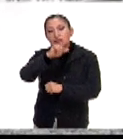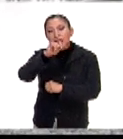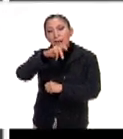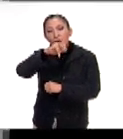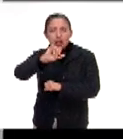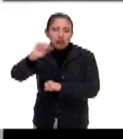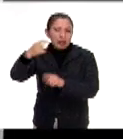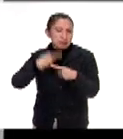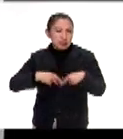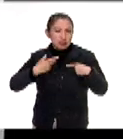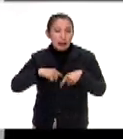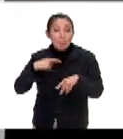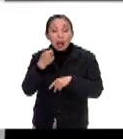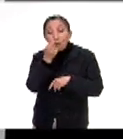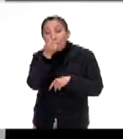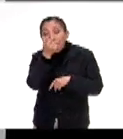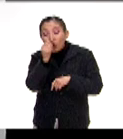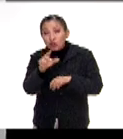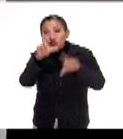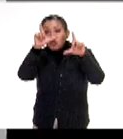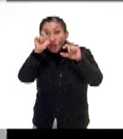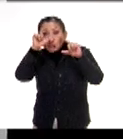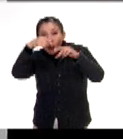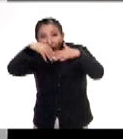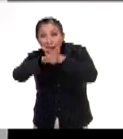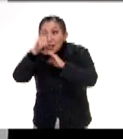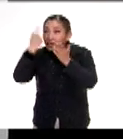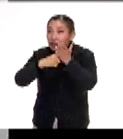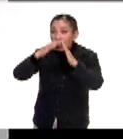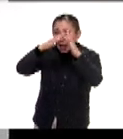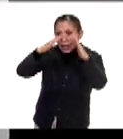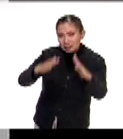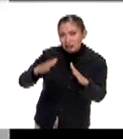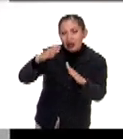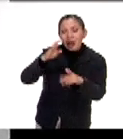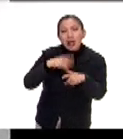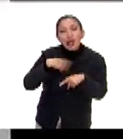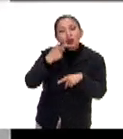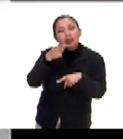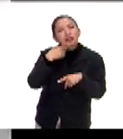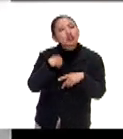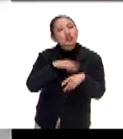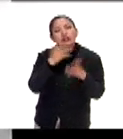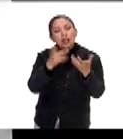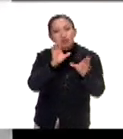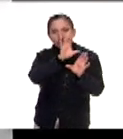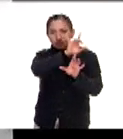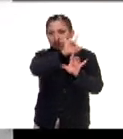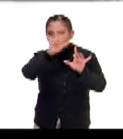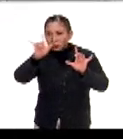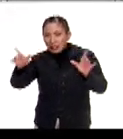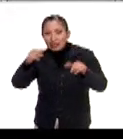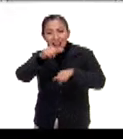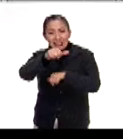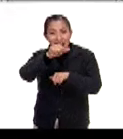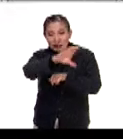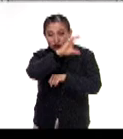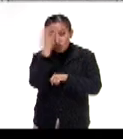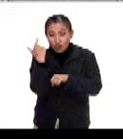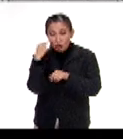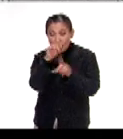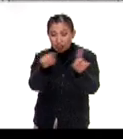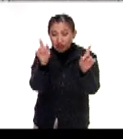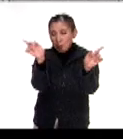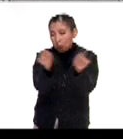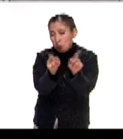muchos, pero pocos tomaron fotos del interior de las casas. Entonces, lo que hicimos fue distribuir, son 16 fotos, es una